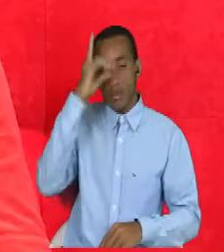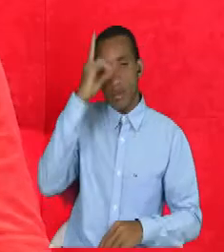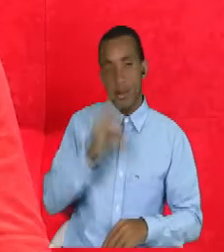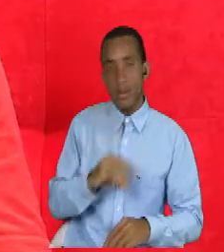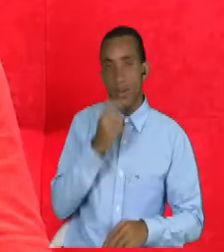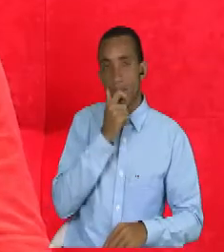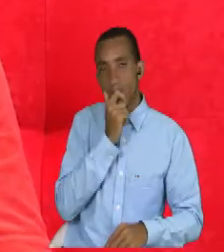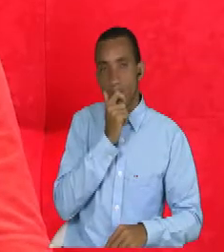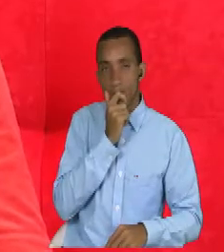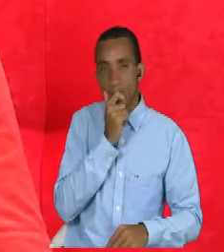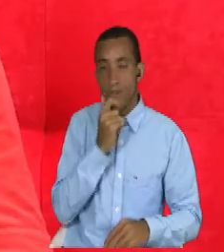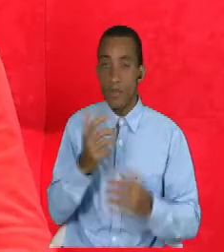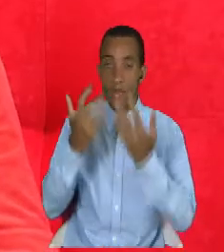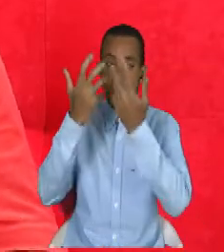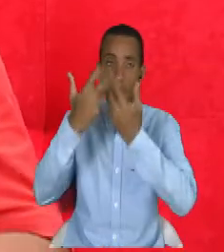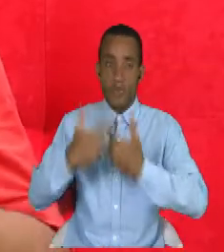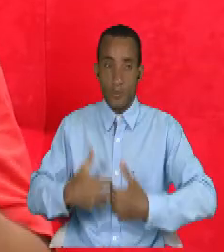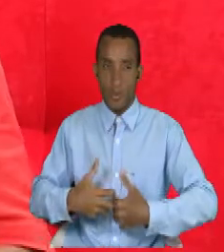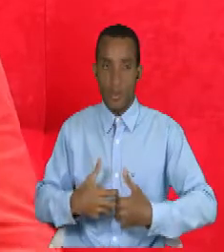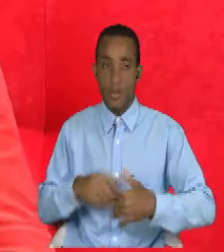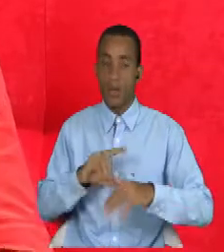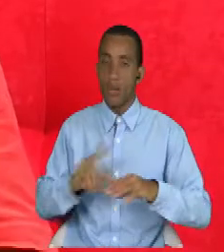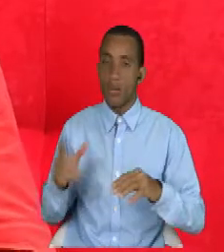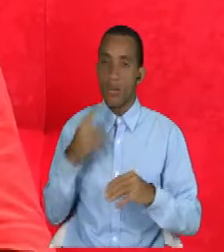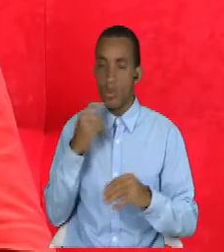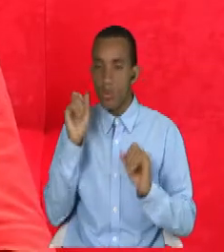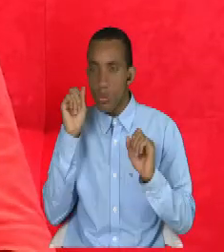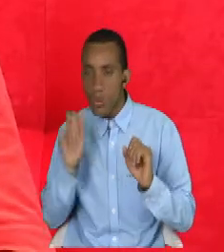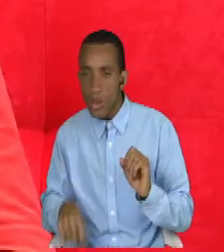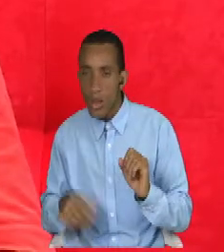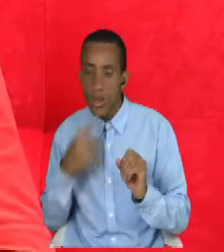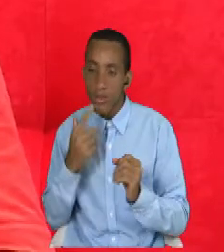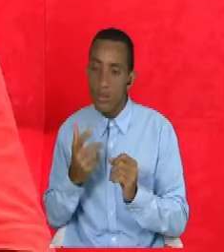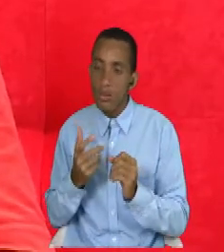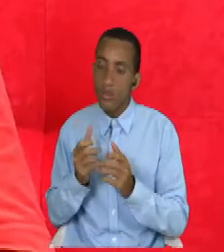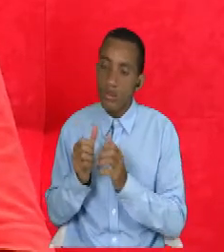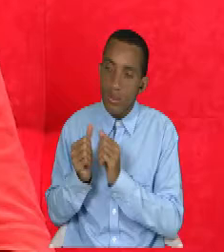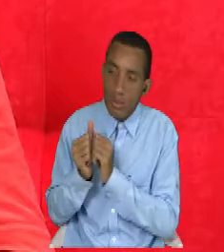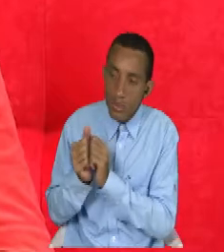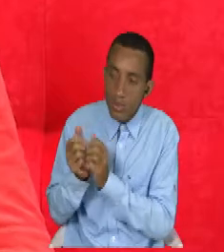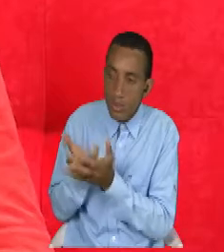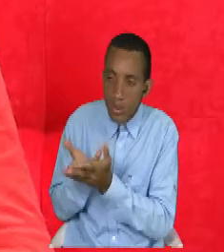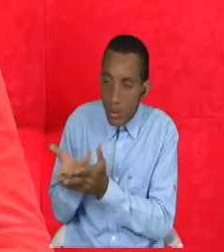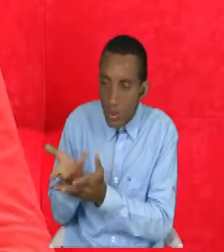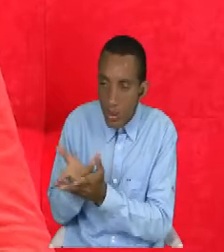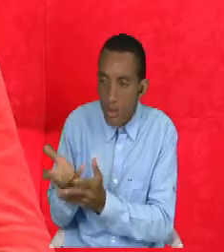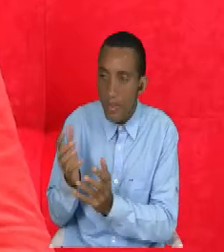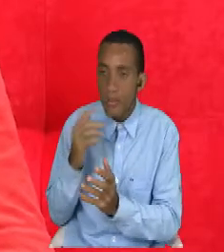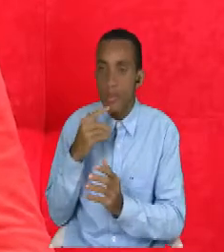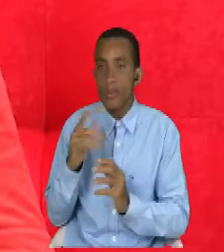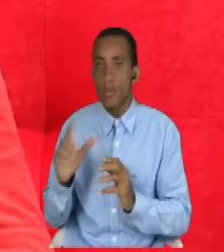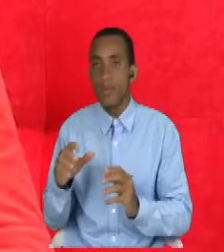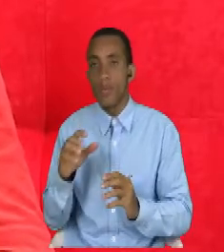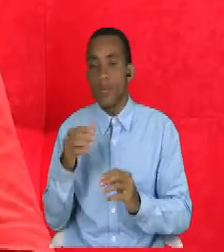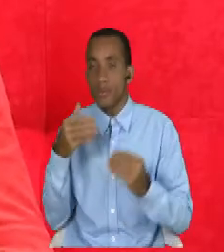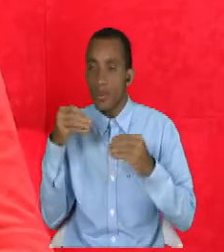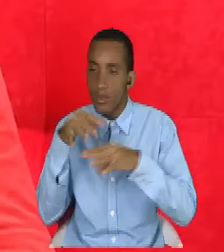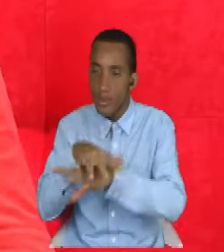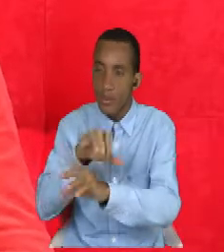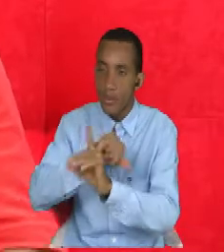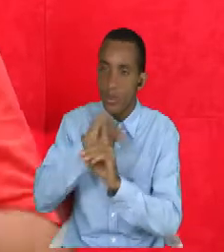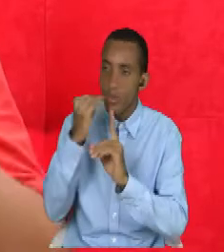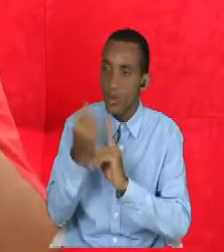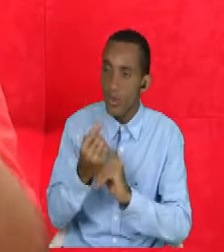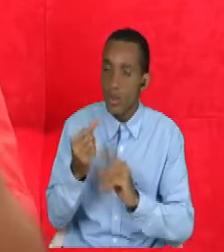schult ahora en marketing digital que hacemos todo el tema de asesorías en lo que tiene que ver con mails y redes sociales páginas